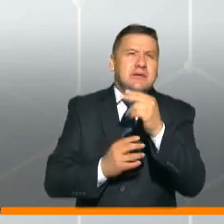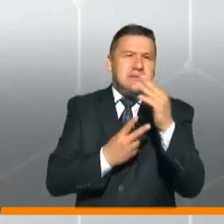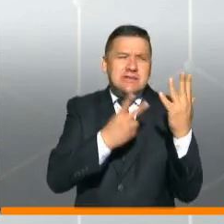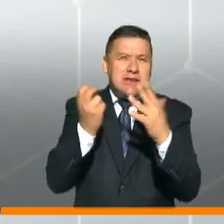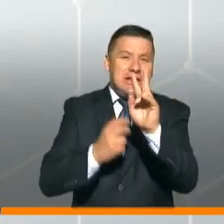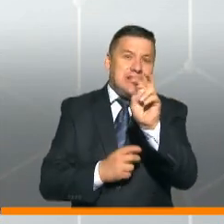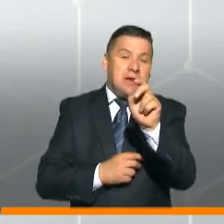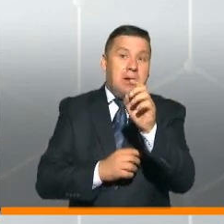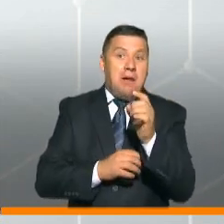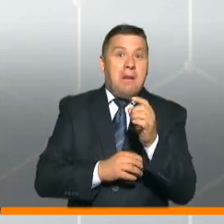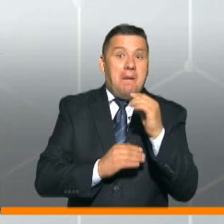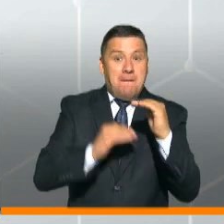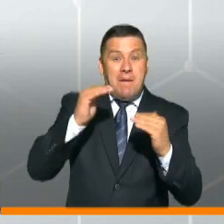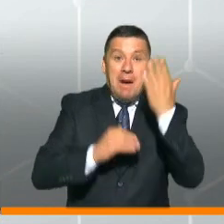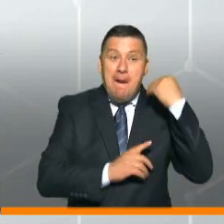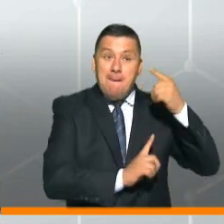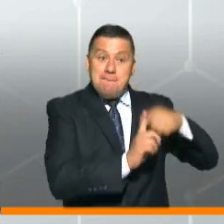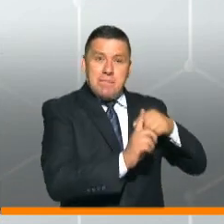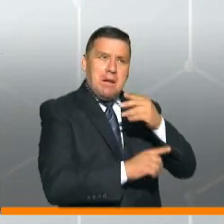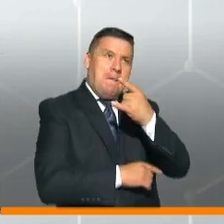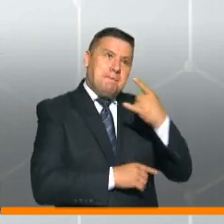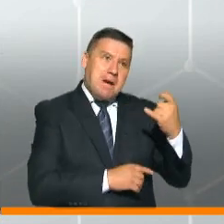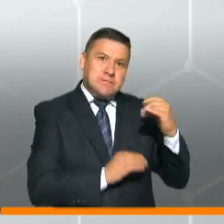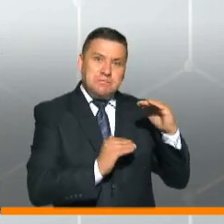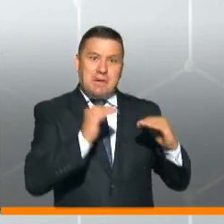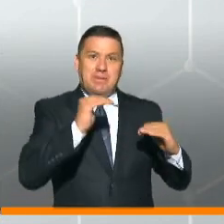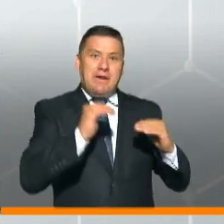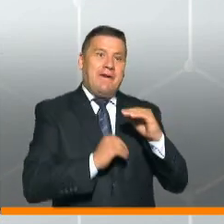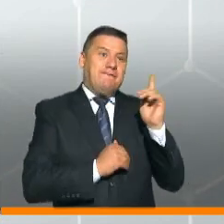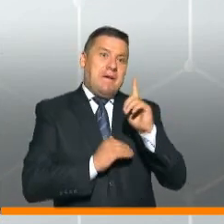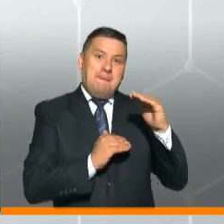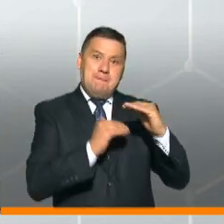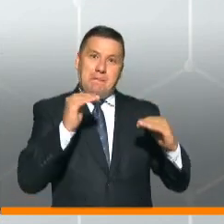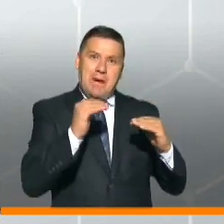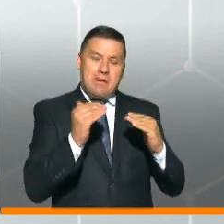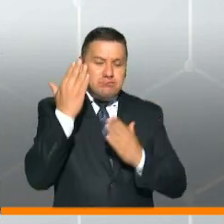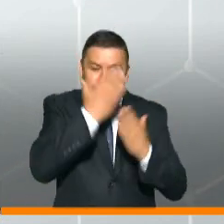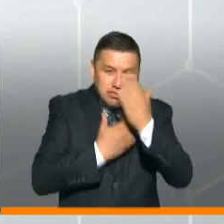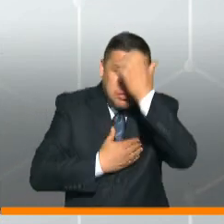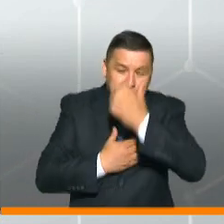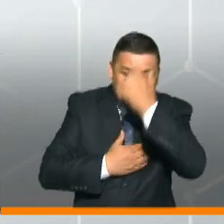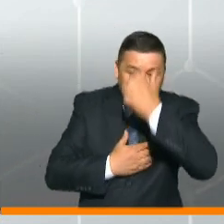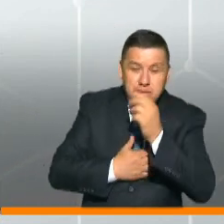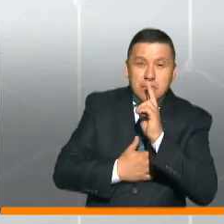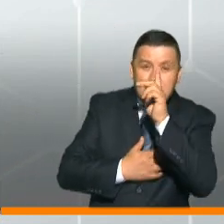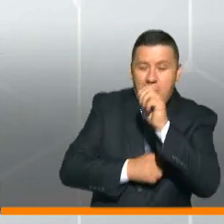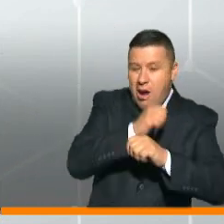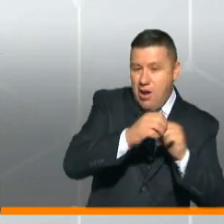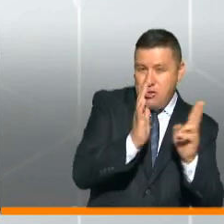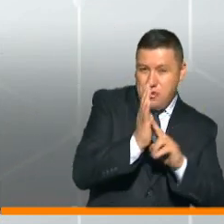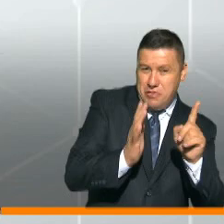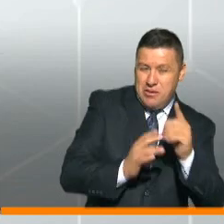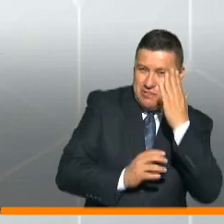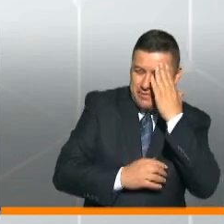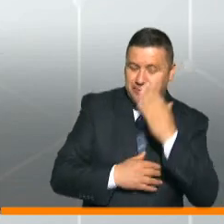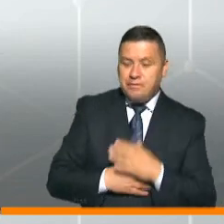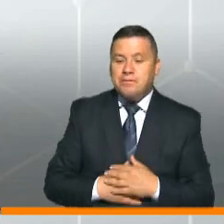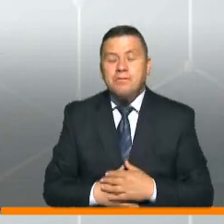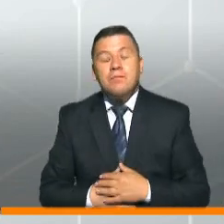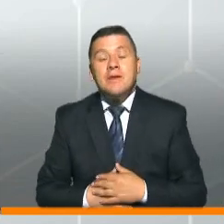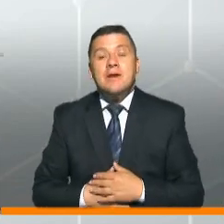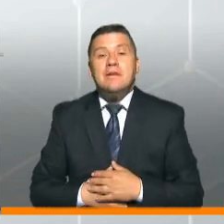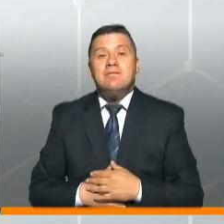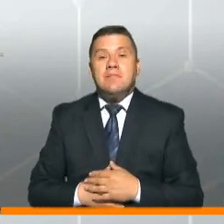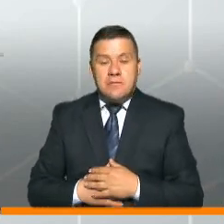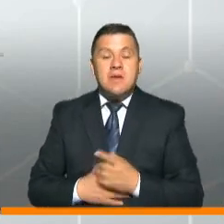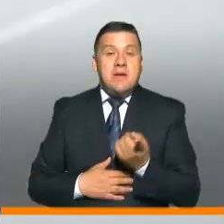61.779, superando los meses pasados de marzo y de febrero del año 2021. También en cuanto